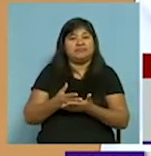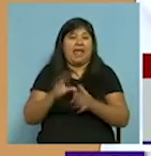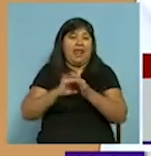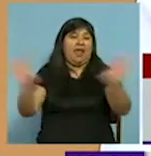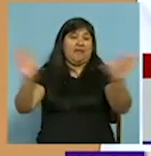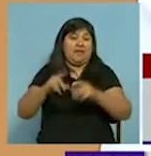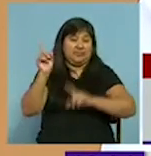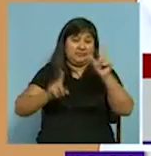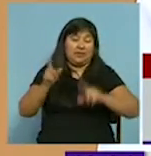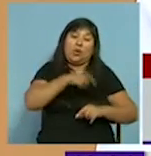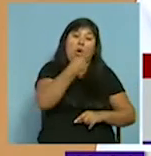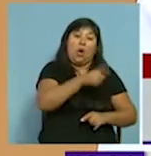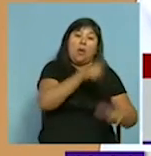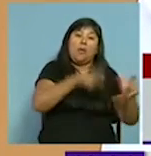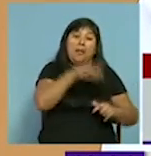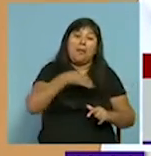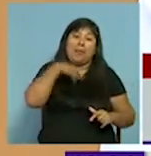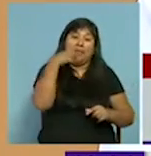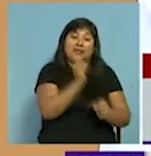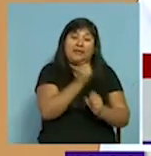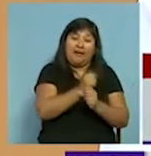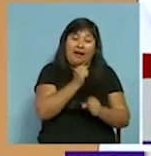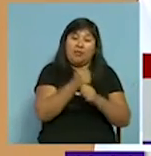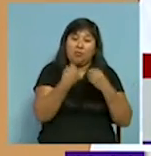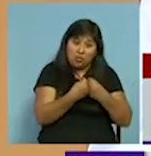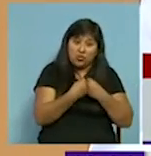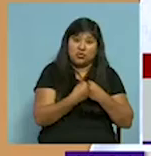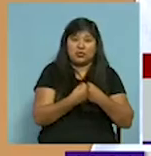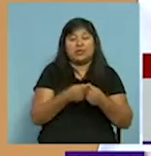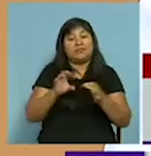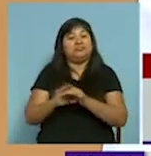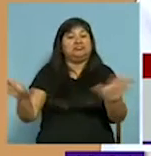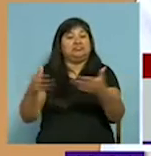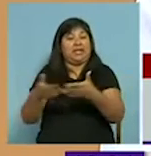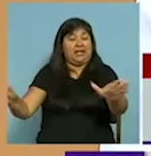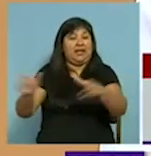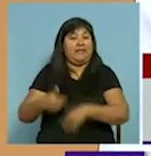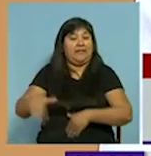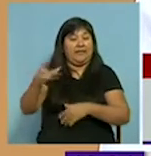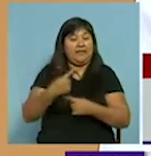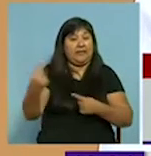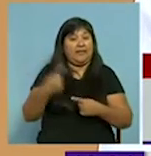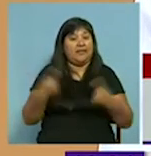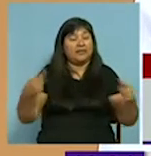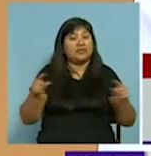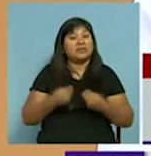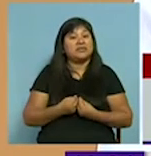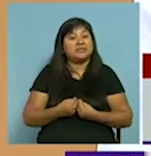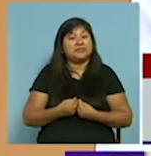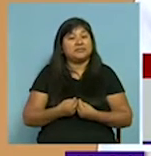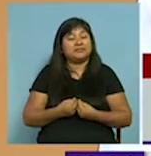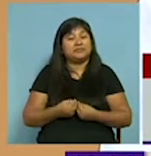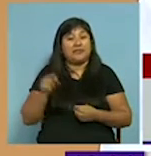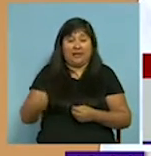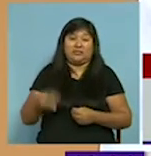de tener que salir a trabajar mucho y estar mucho tiempo fuera de casa se descuida el control de los chicos y